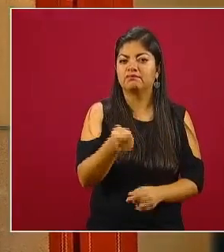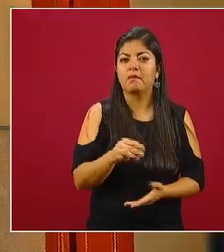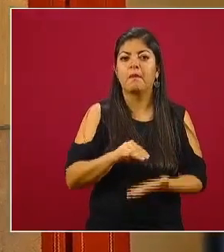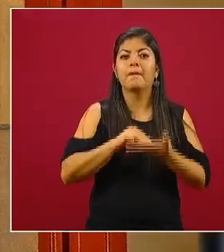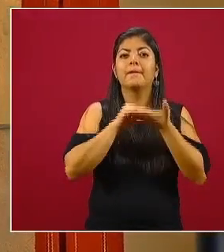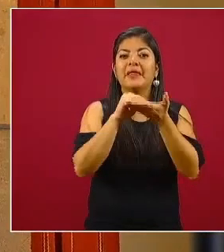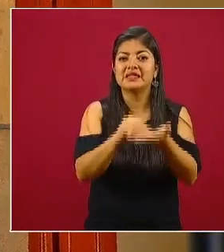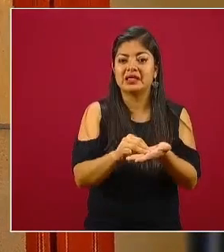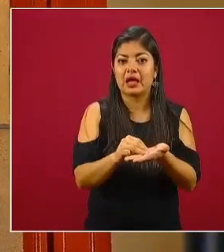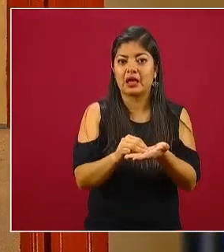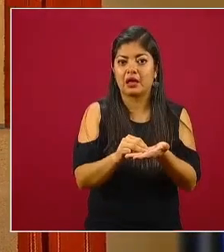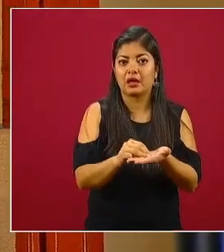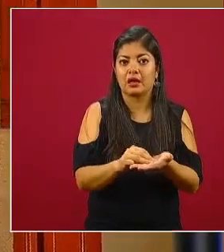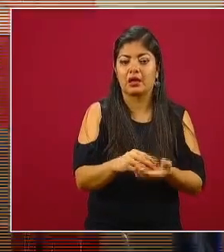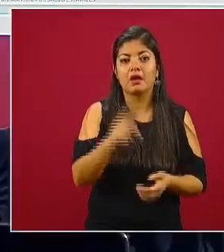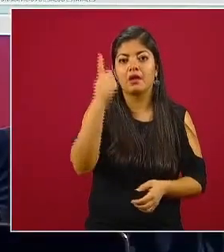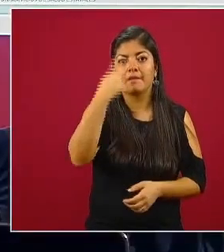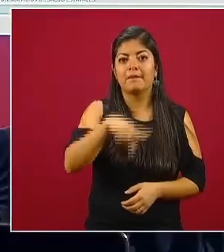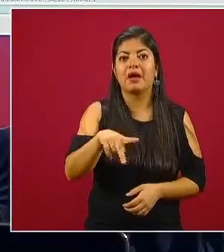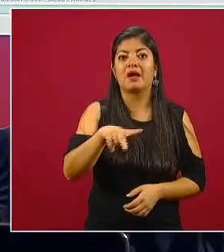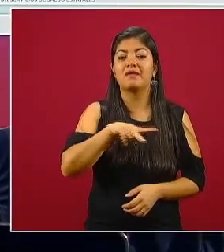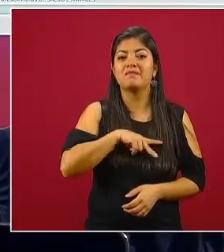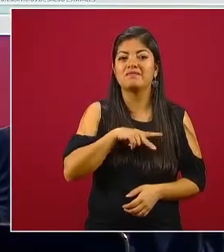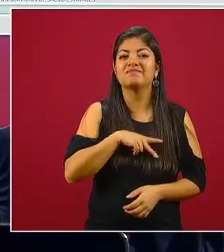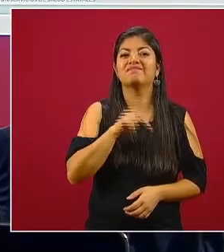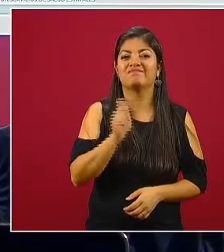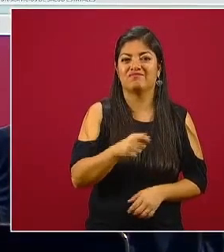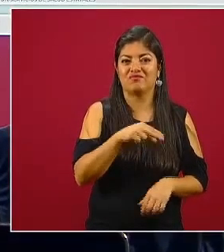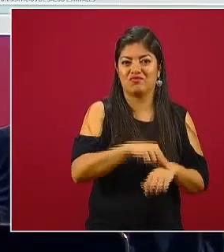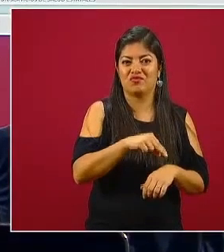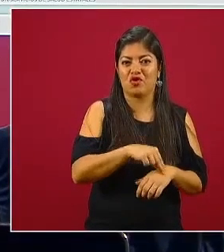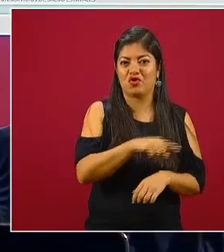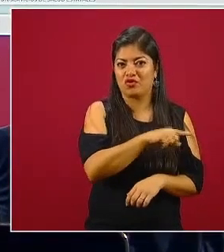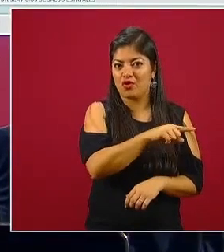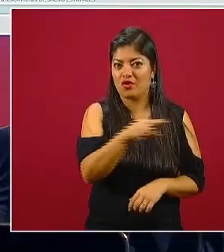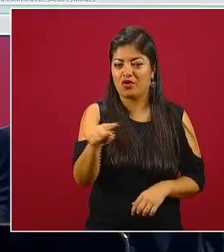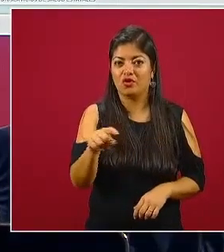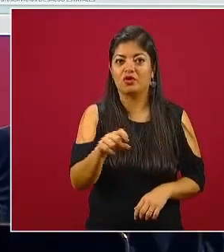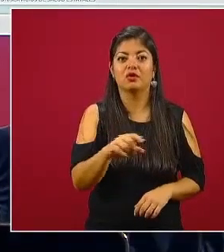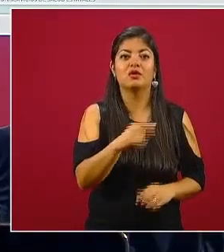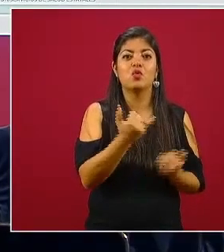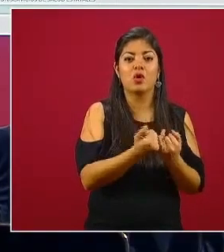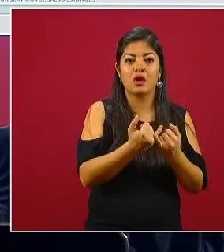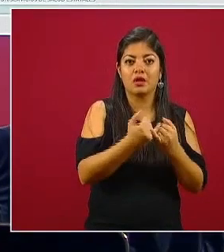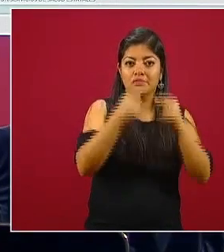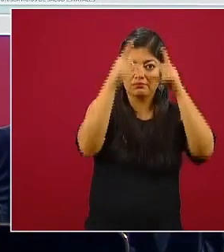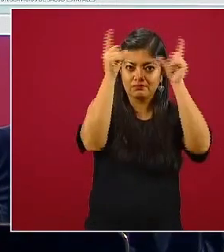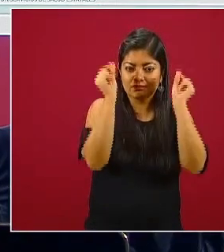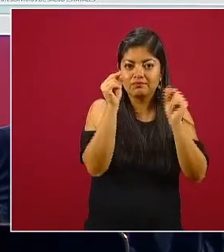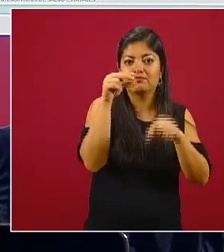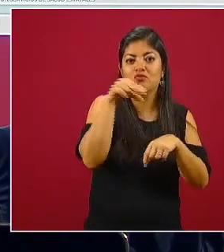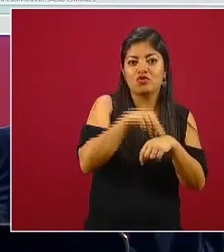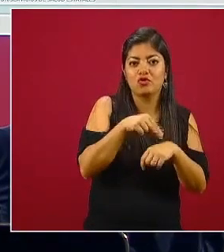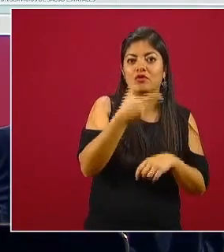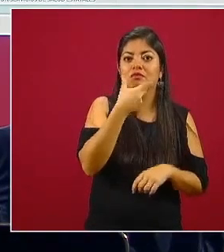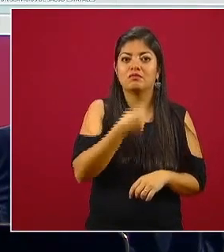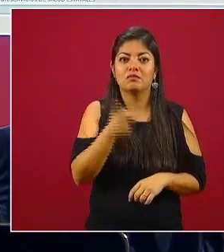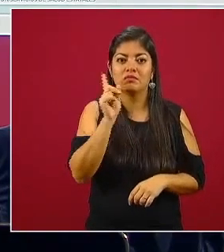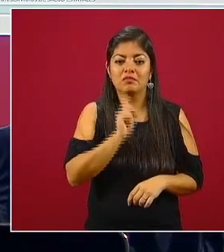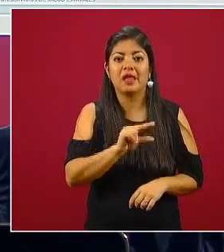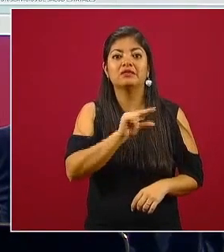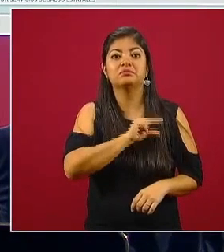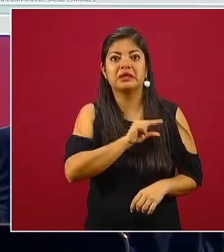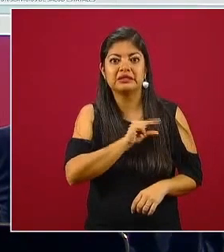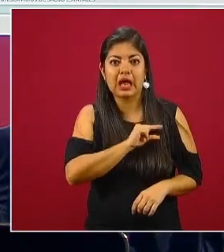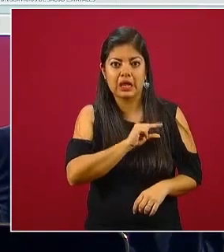de referencia a mis colegas de personal de salud, médicas y médicos, y especialistas y